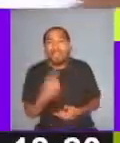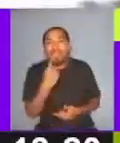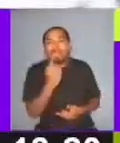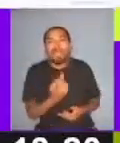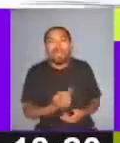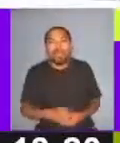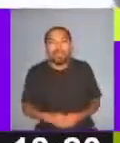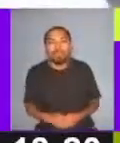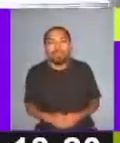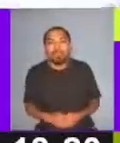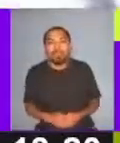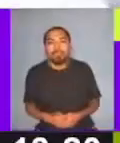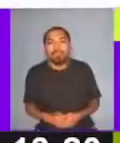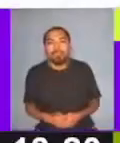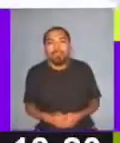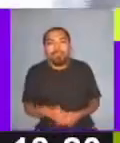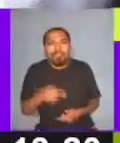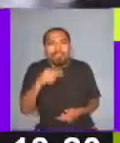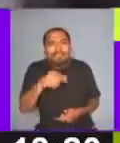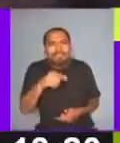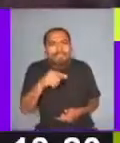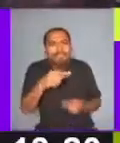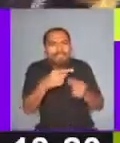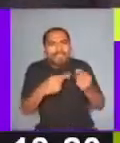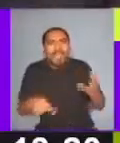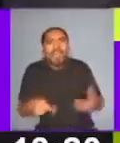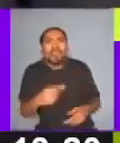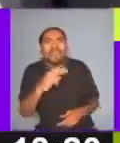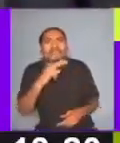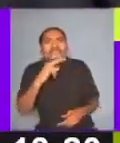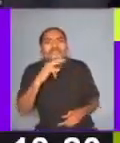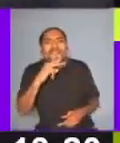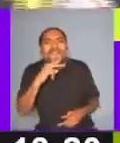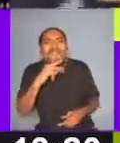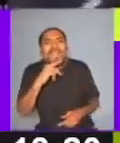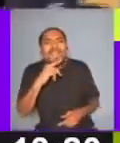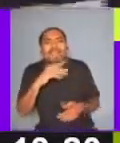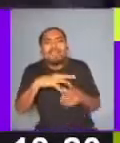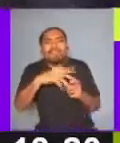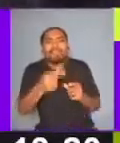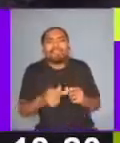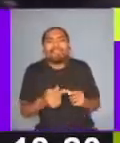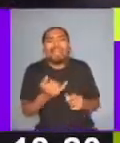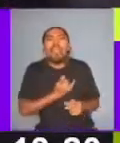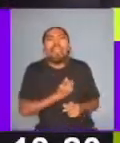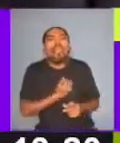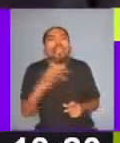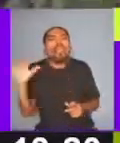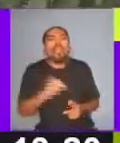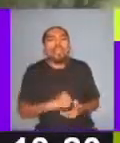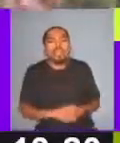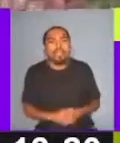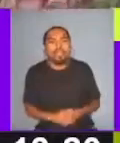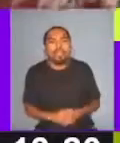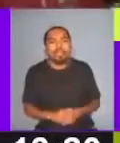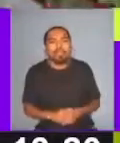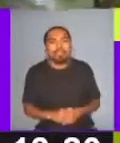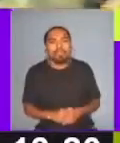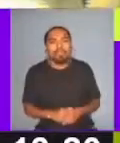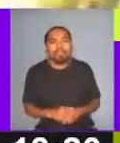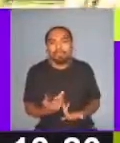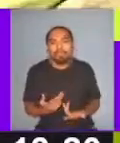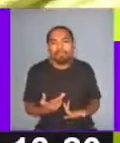nada más esto viene en la zona de la quebrada lo verde bueno é me dice que sabe